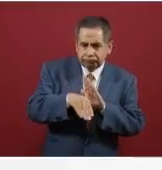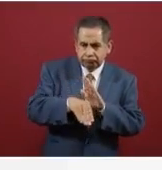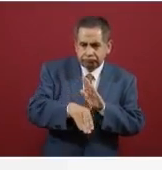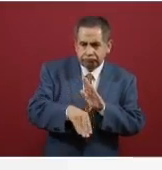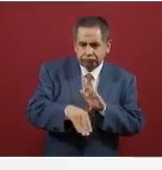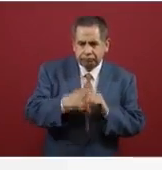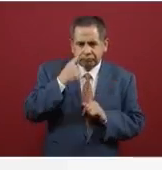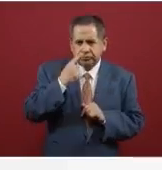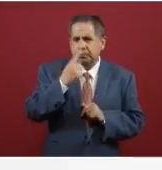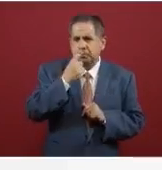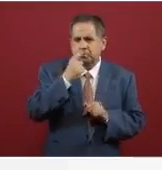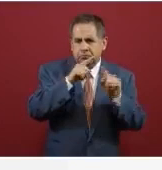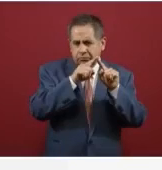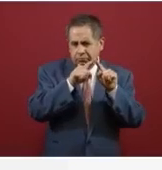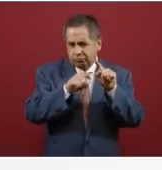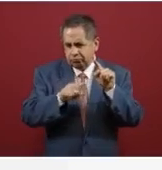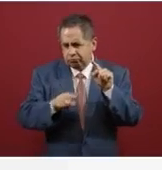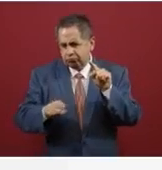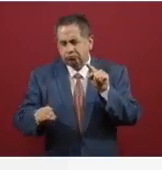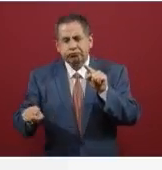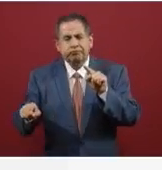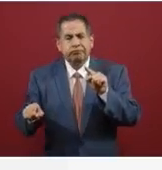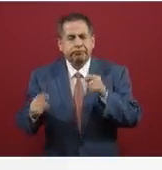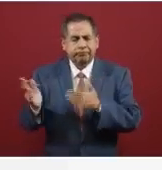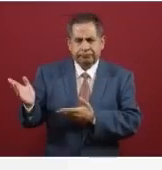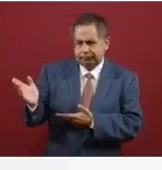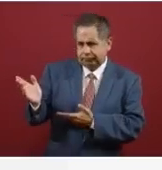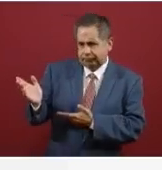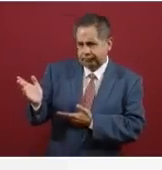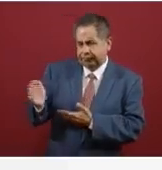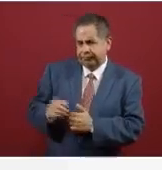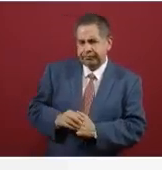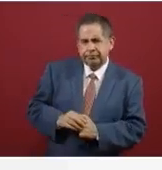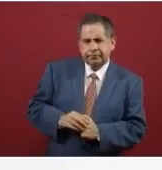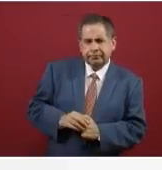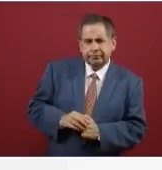lo rojo, es cómo se viene